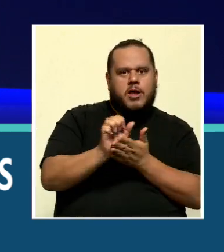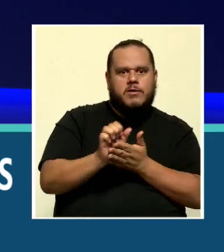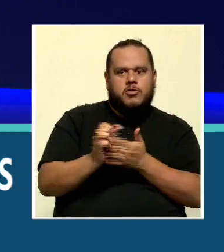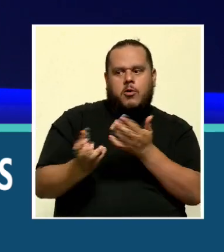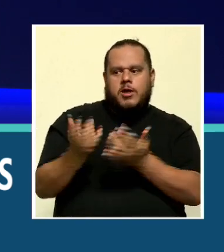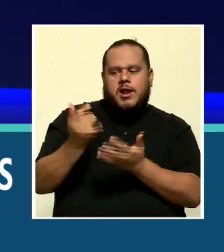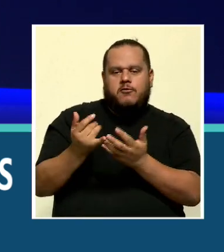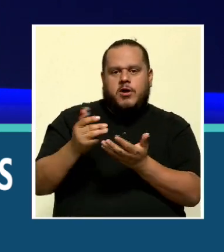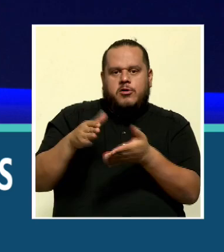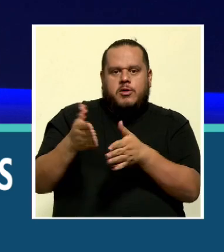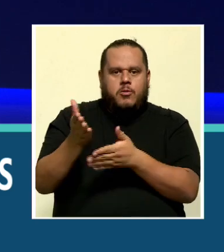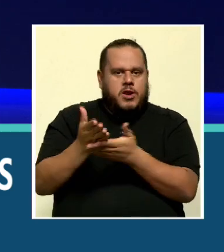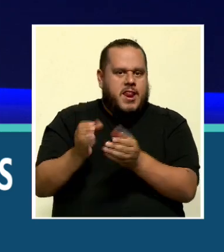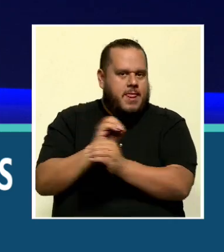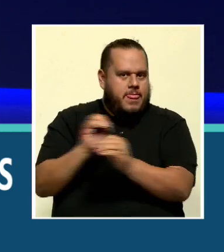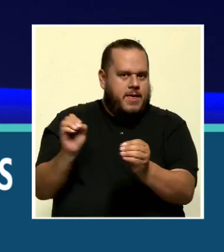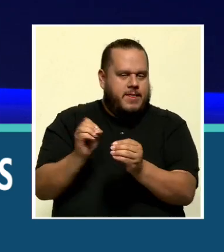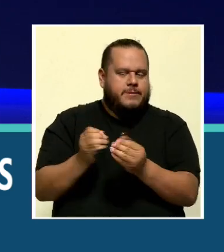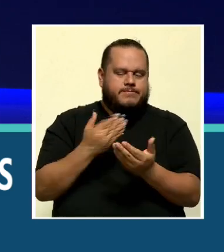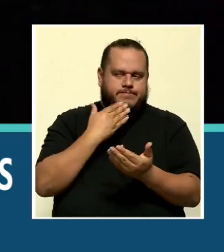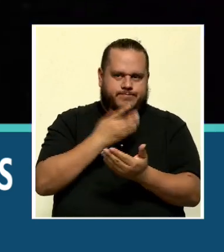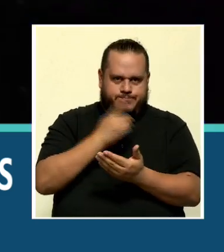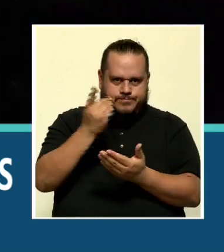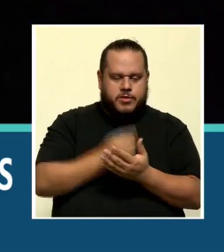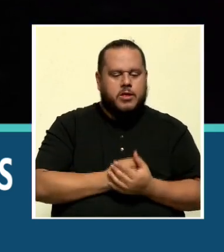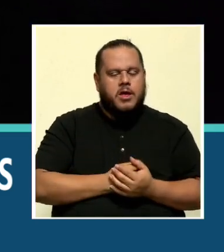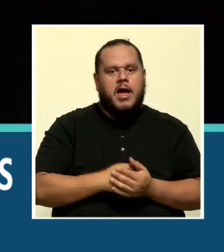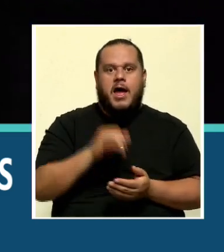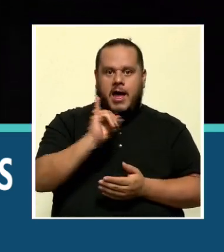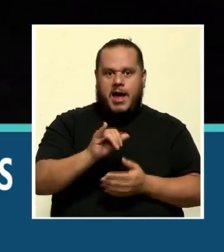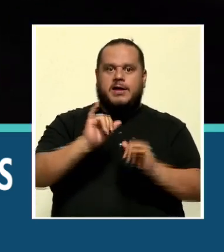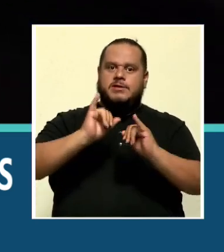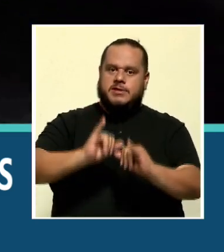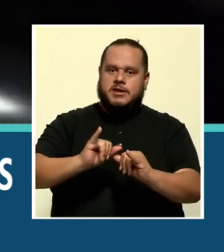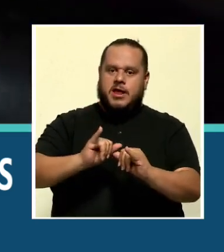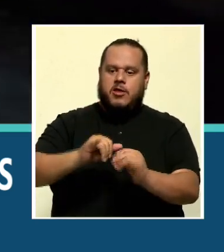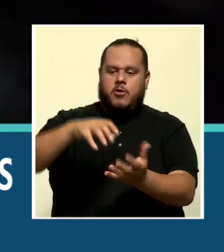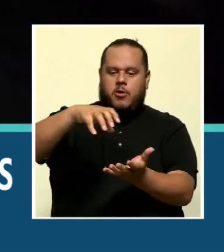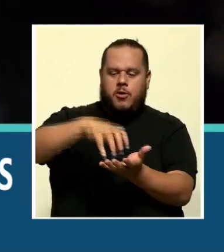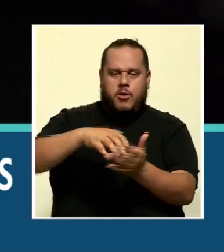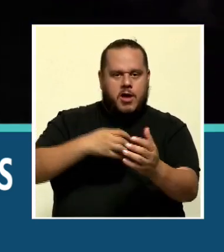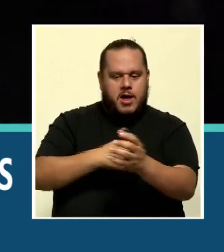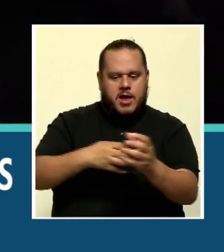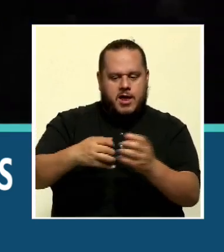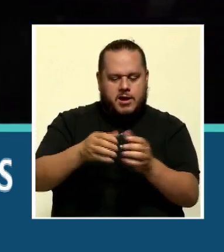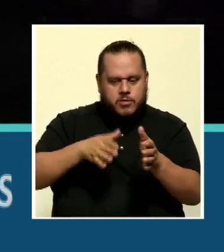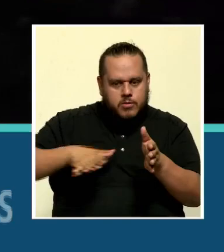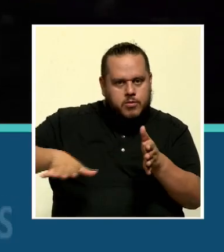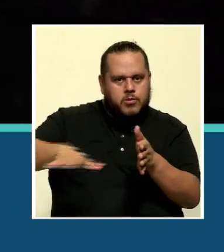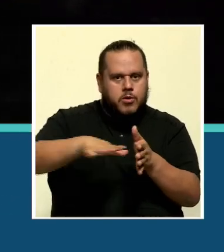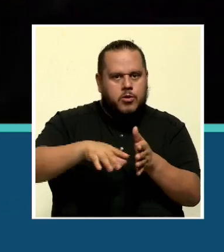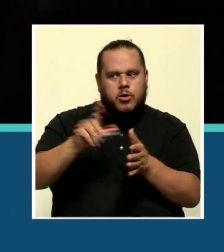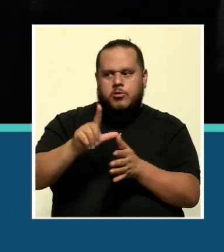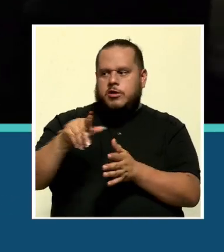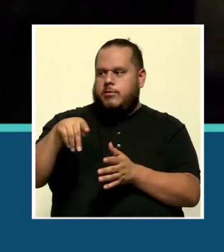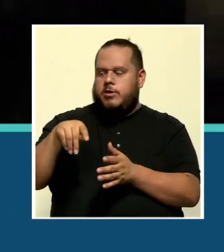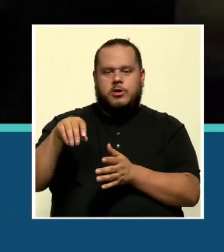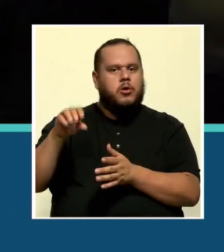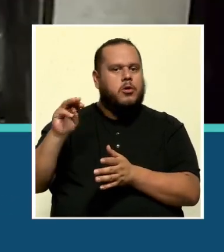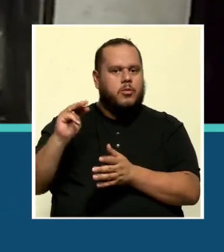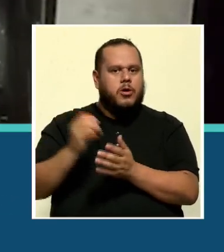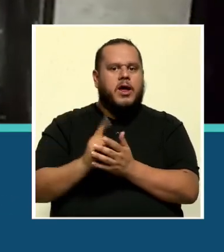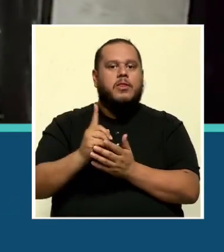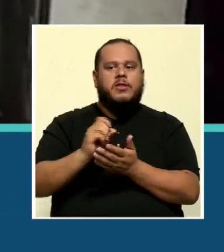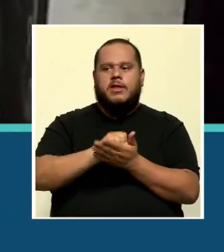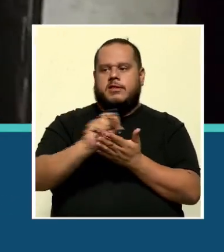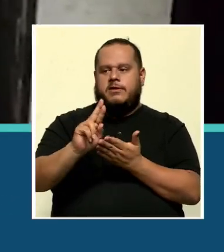una emergencia mayor. Así fue como quedó el módulo de la cárcel Luis Paulino Mora en el complejo Occidente en San Rafael